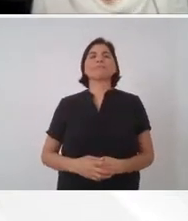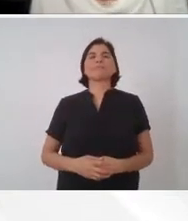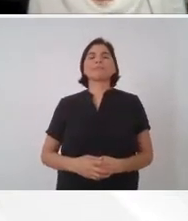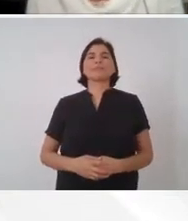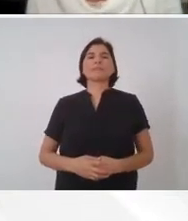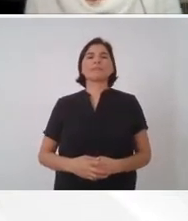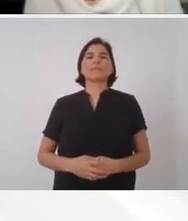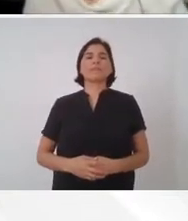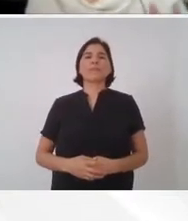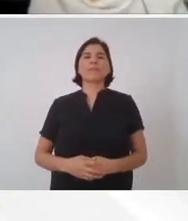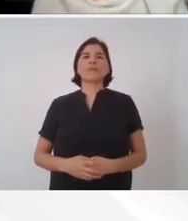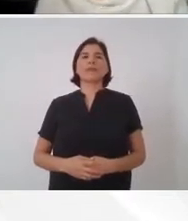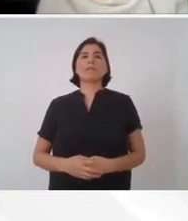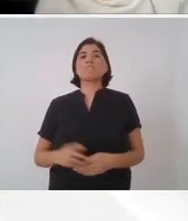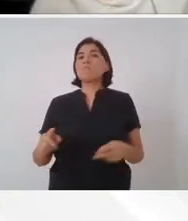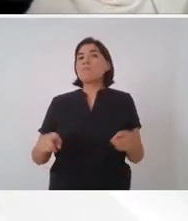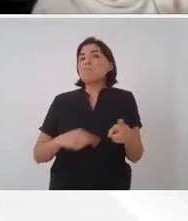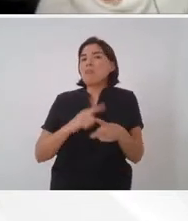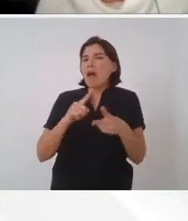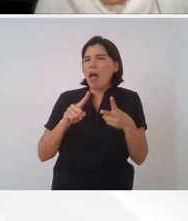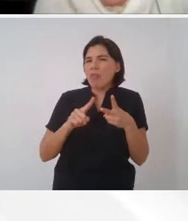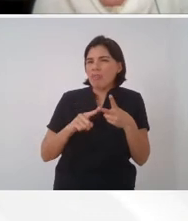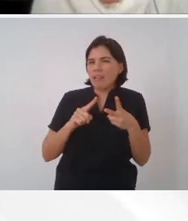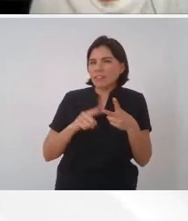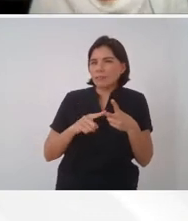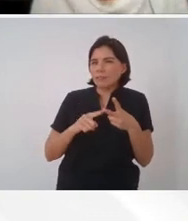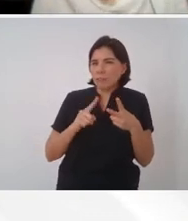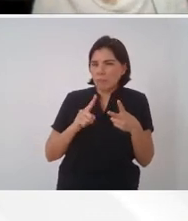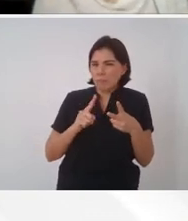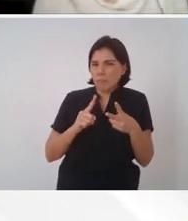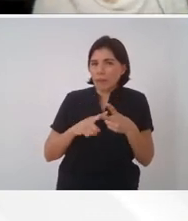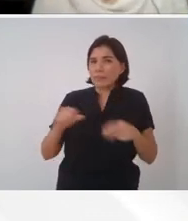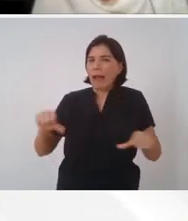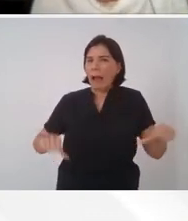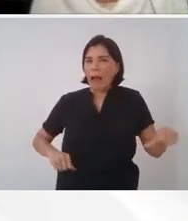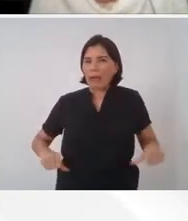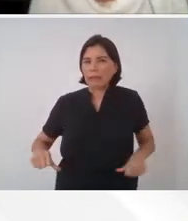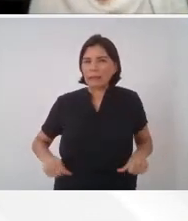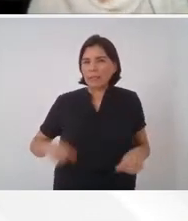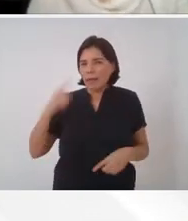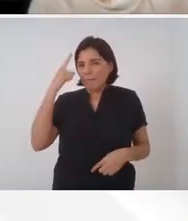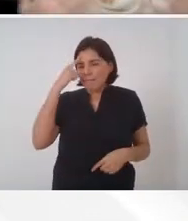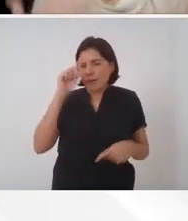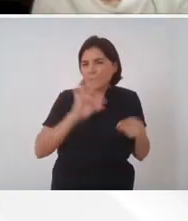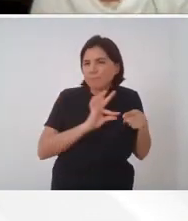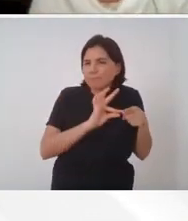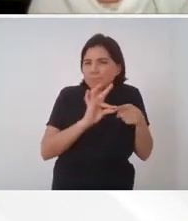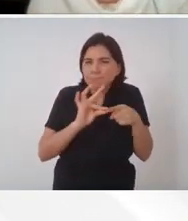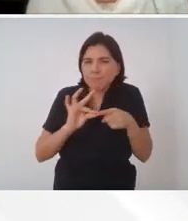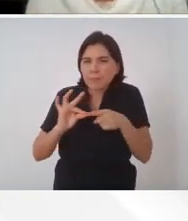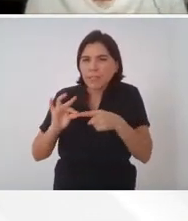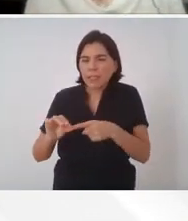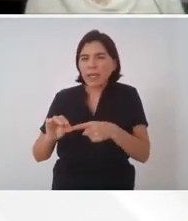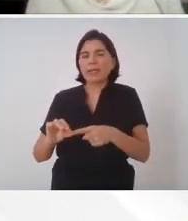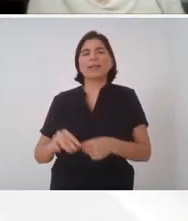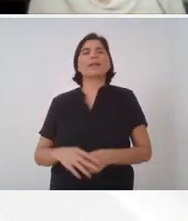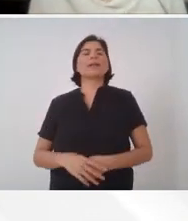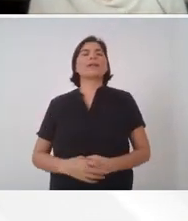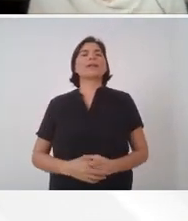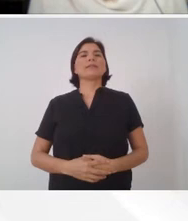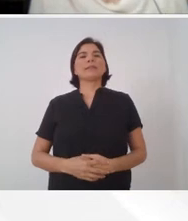después a hacer un ejercicio de orientación que nos permita entrar en mucho mejor forma a todo el trabajo de la